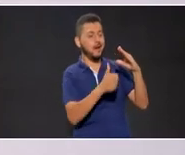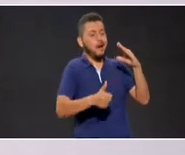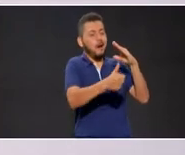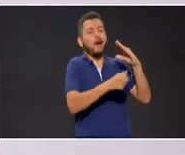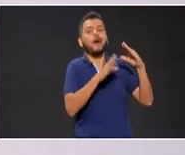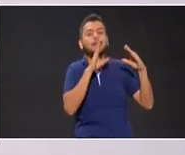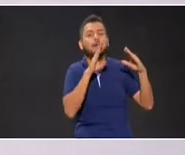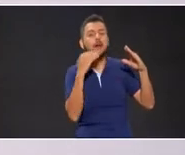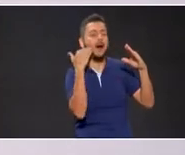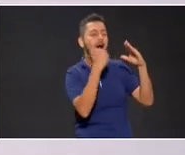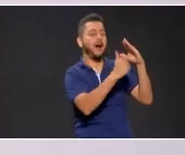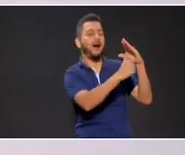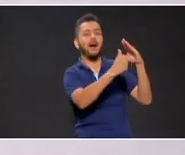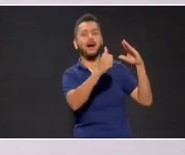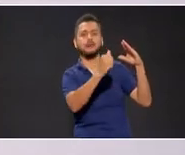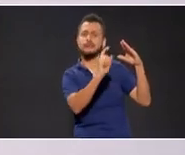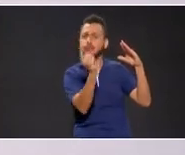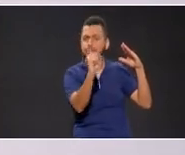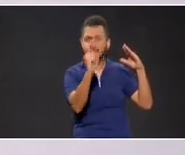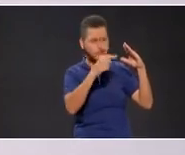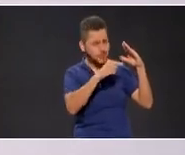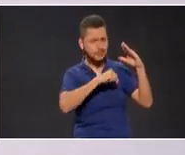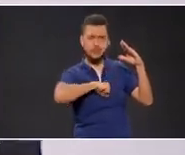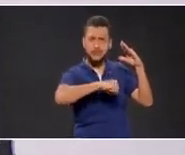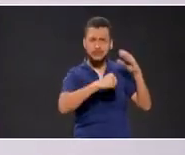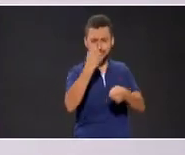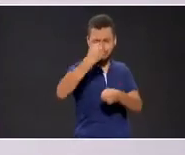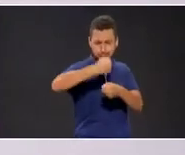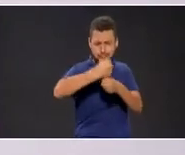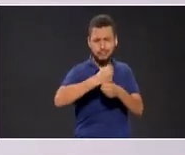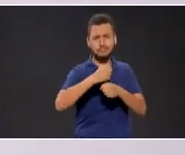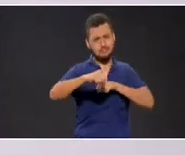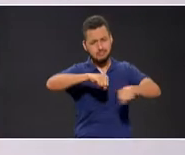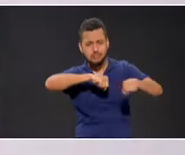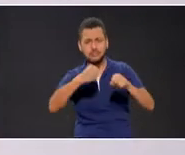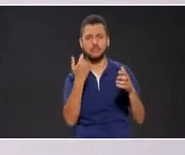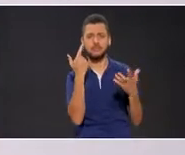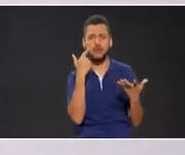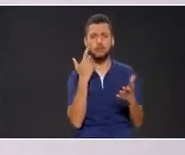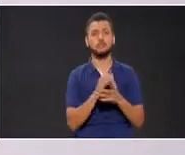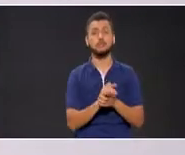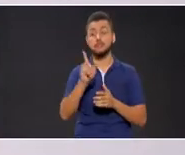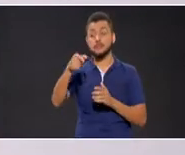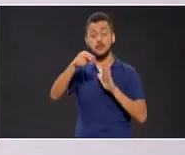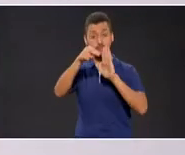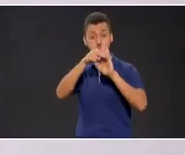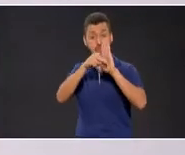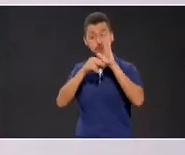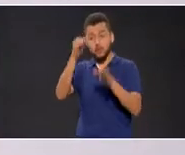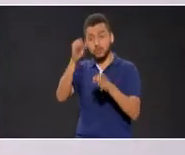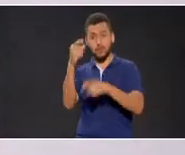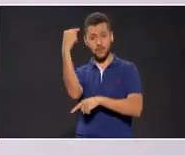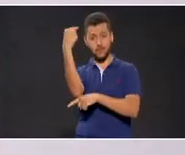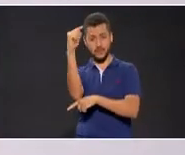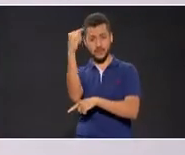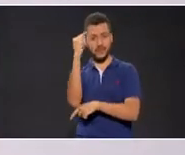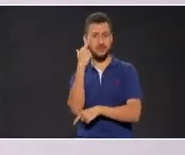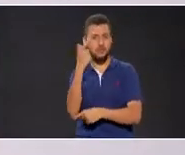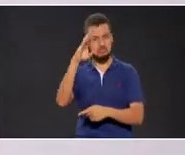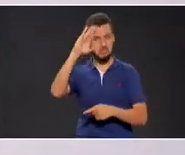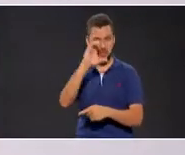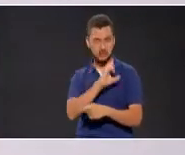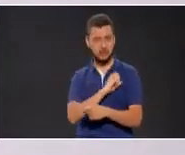de los centros y las casas de ayuda trabajar articuladamente con la justicia para que el victimario no regrese a la casa a continuar